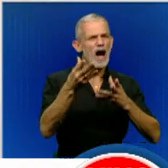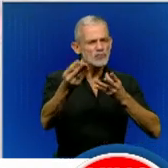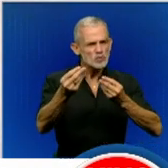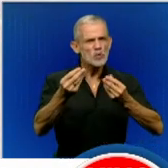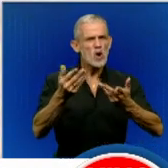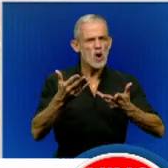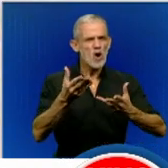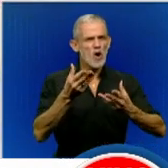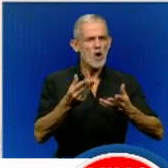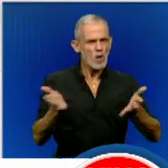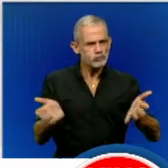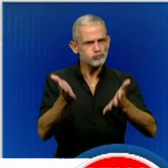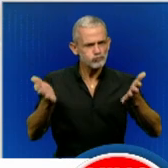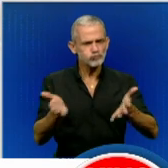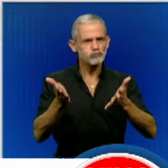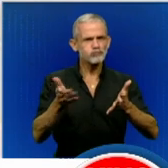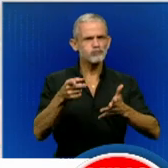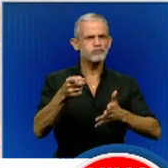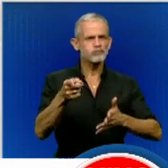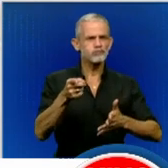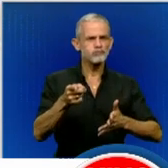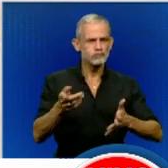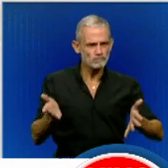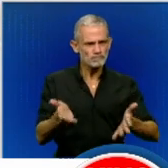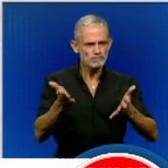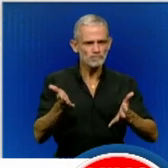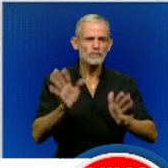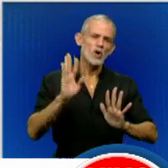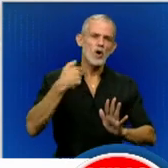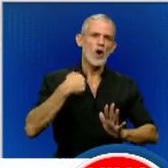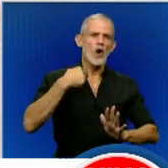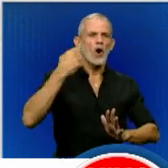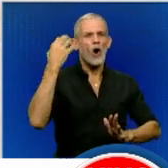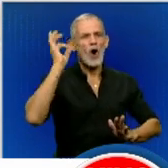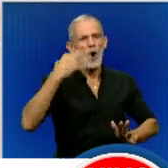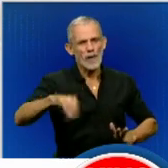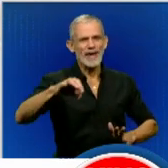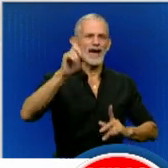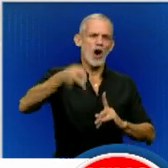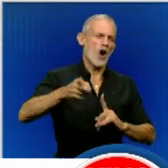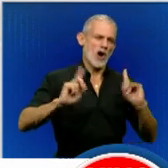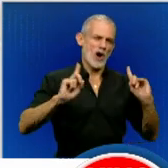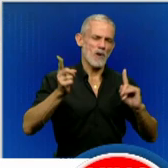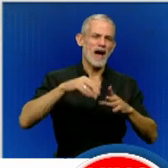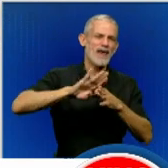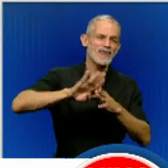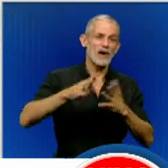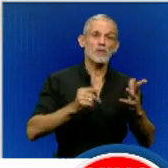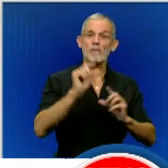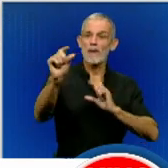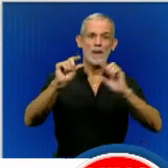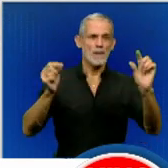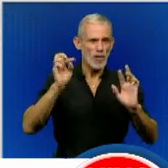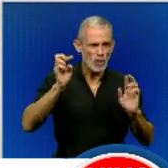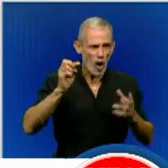se los incentivos el celeste no digo se los obligó pero si se los incentivos a endeudarse y endeudarse en moneda